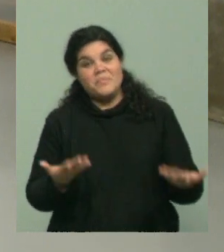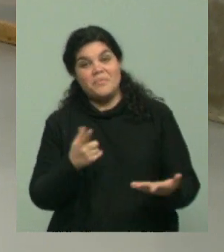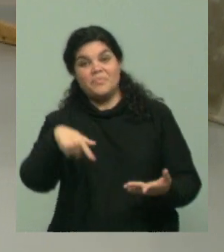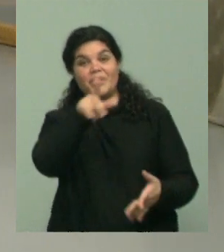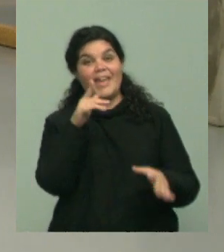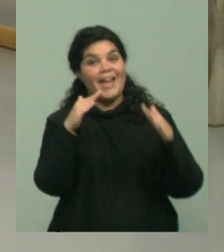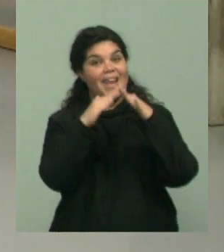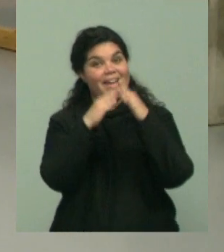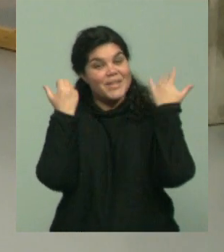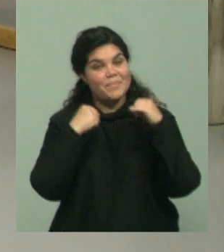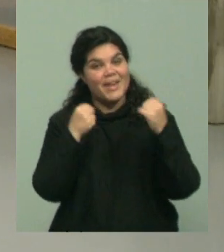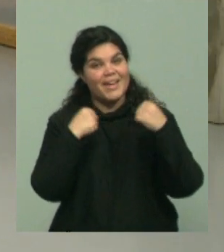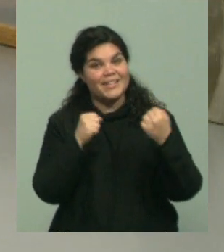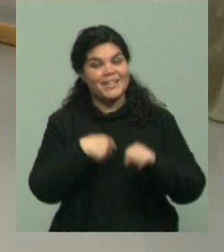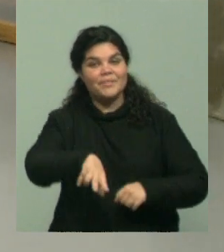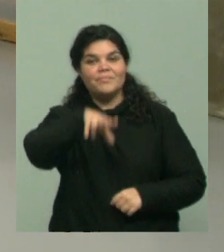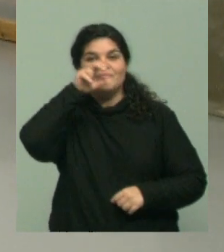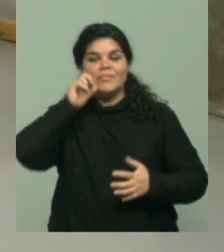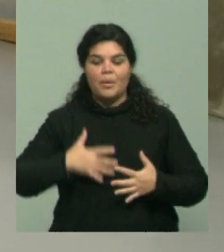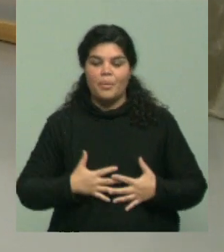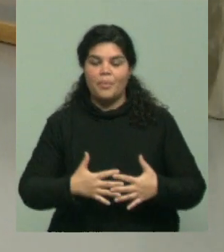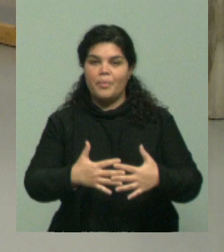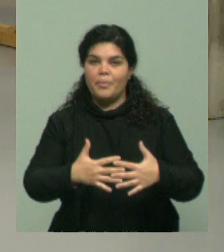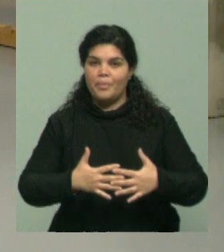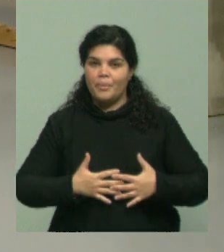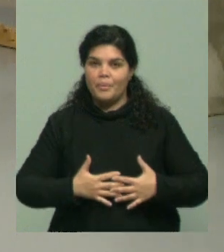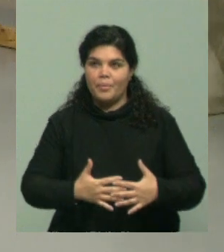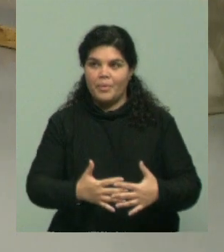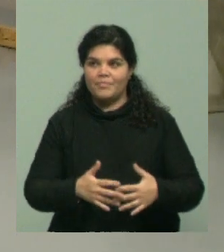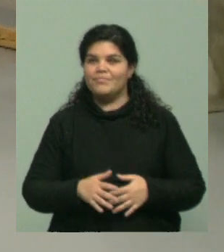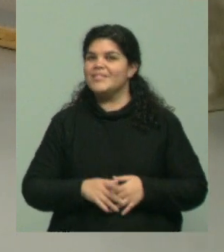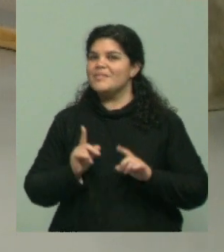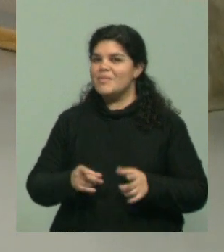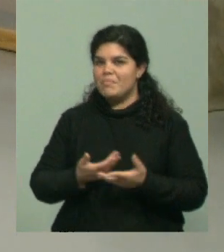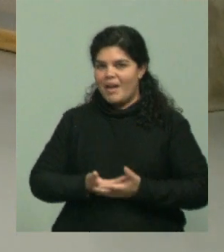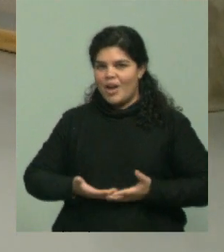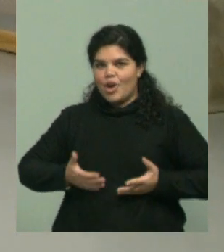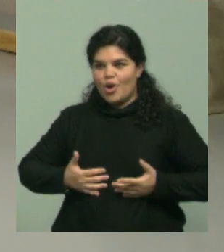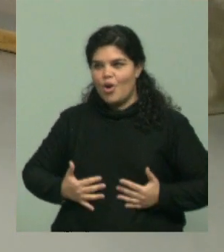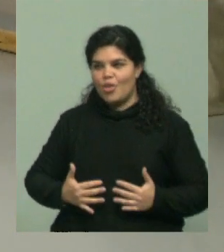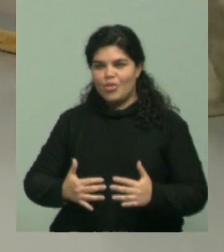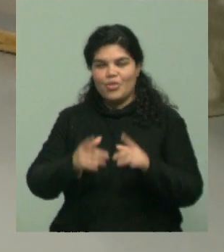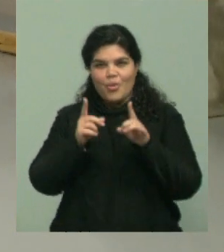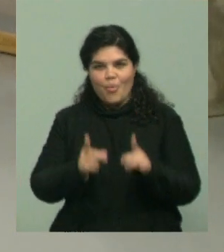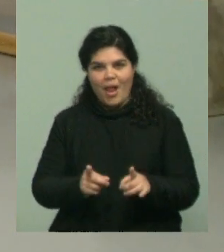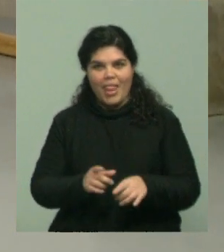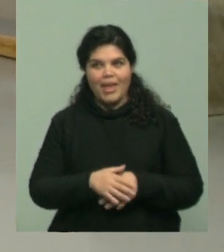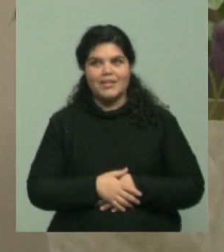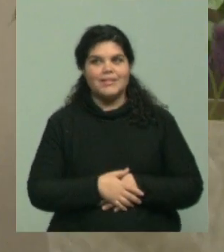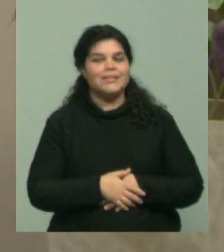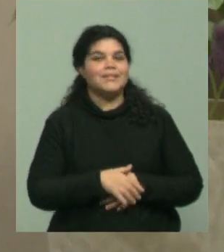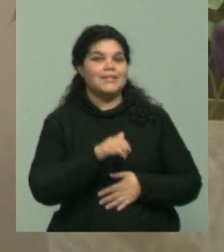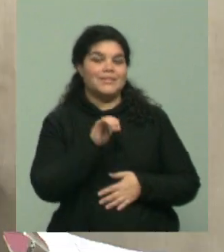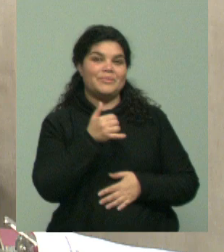la respiración abdominal. Uh-huh. La famosa costo diafragmática, como nos dicen a nosotros tal en cual. Este trabajo. Exacto. Pero